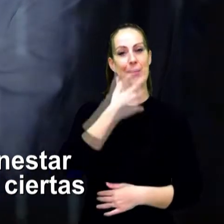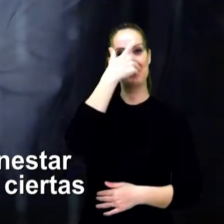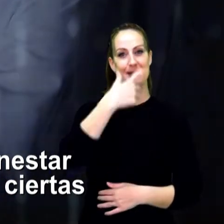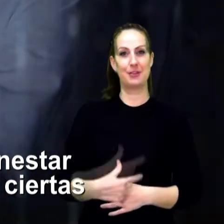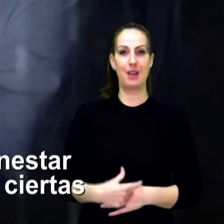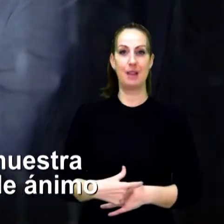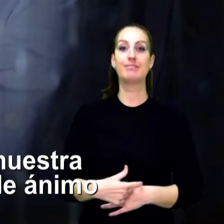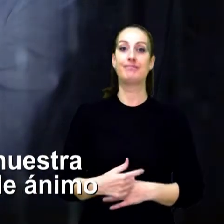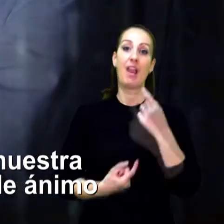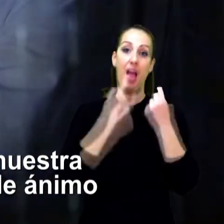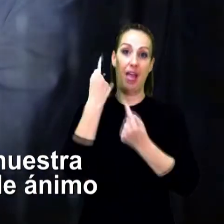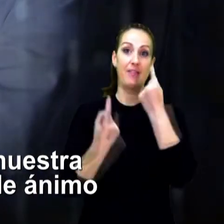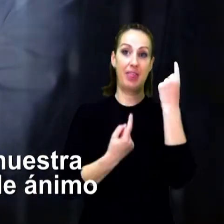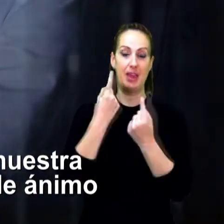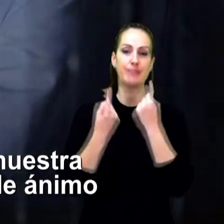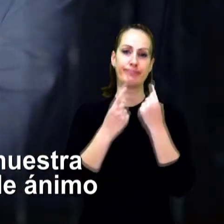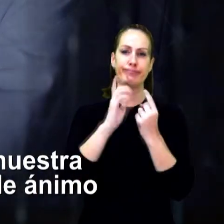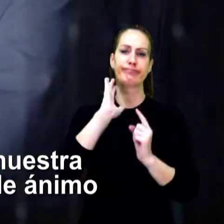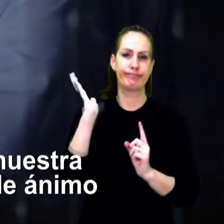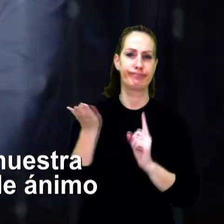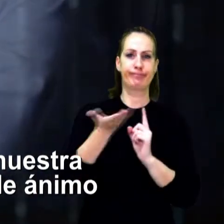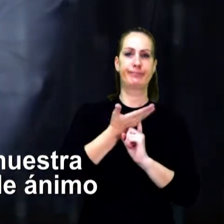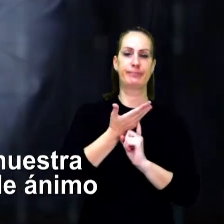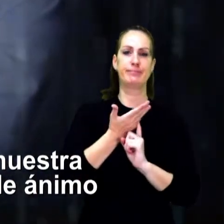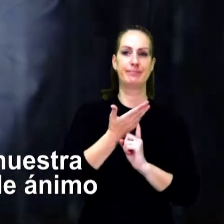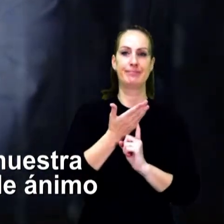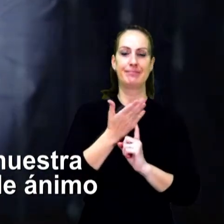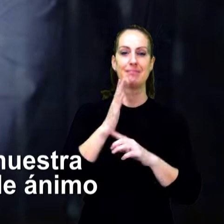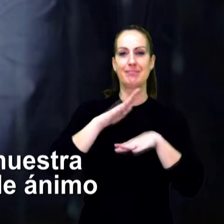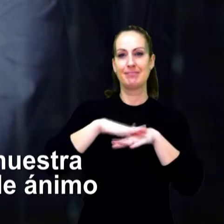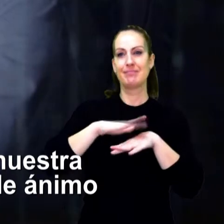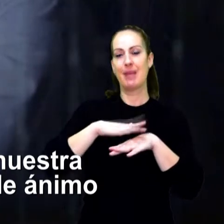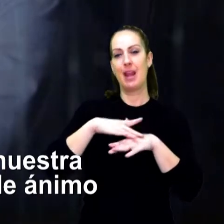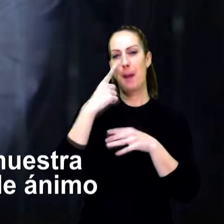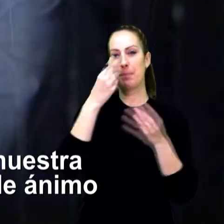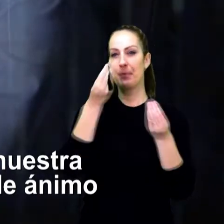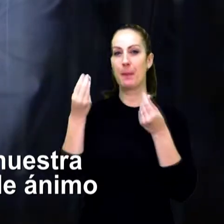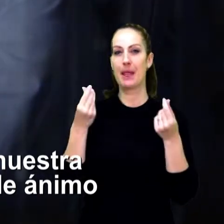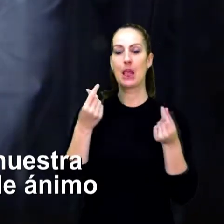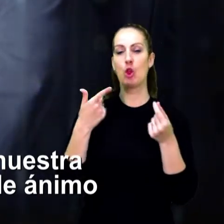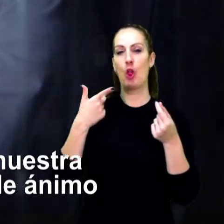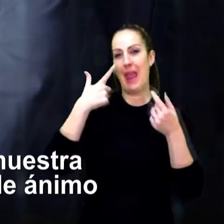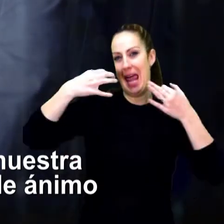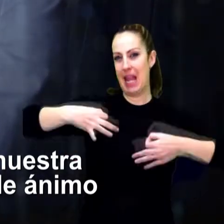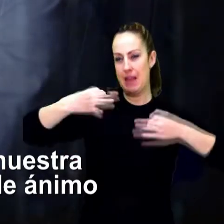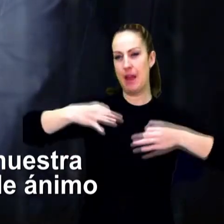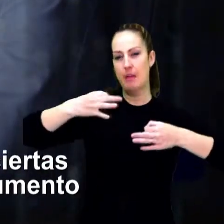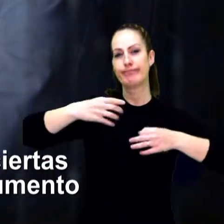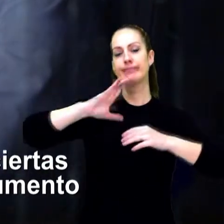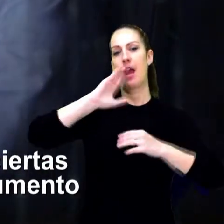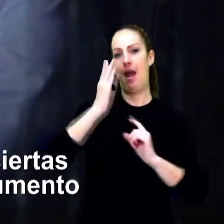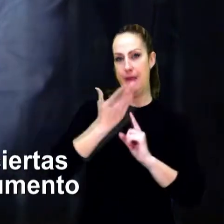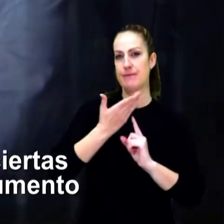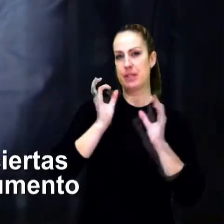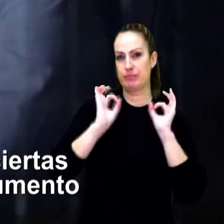puede sufrir ciertas alteraciones que interfieren y desfiguran nuestra percepción de la realidad, nuestro estado de